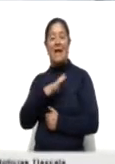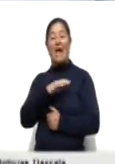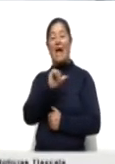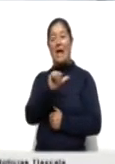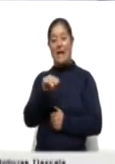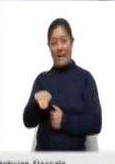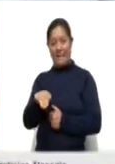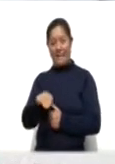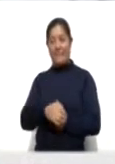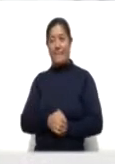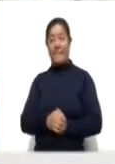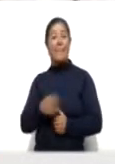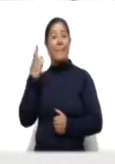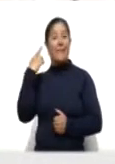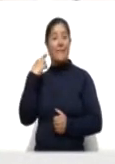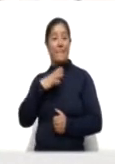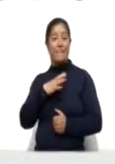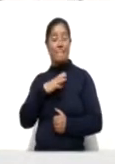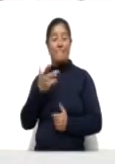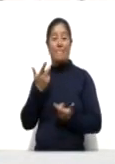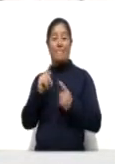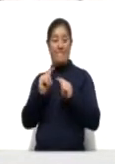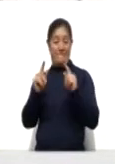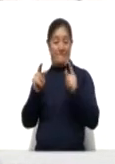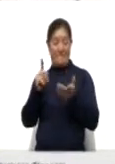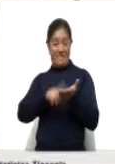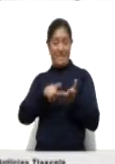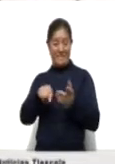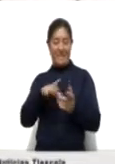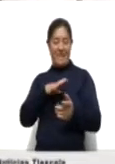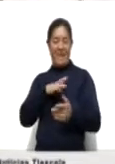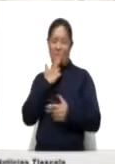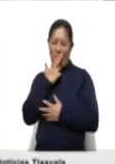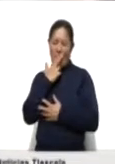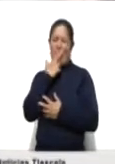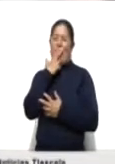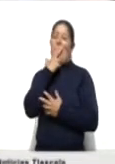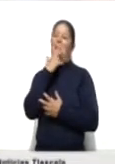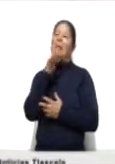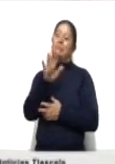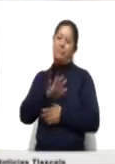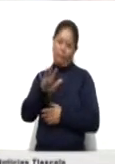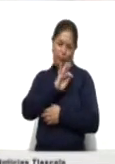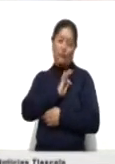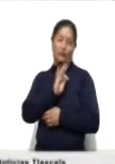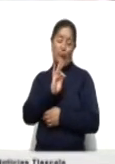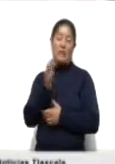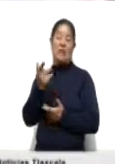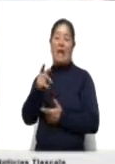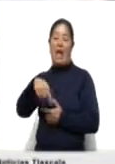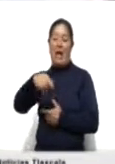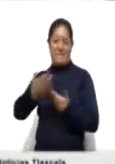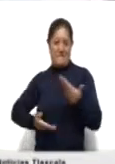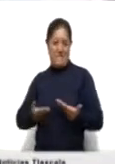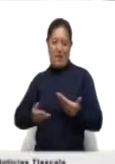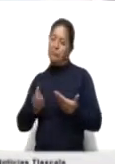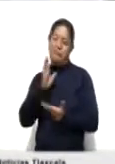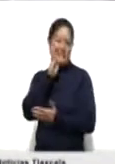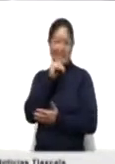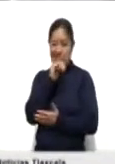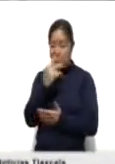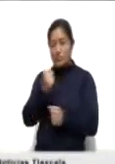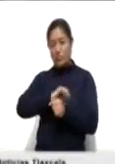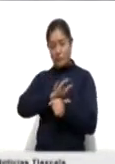modulada. La radio que da identidad a nuestro estado no pudo agasajar al público como acostumbraba debido a la pandemia de COVID-19. No